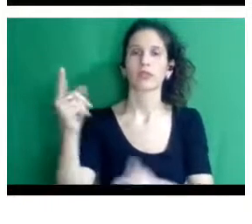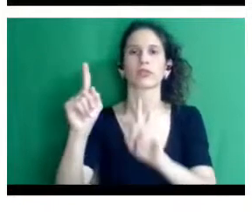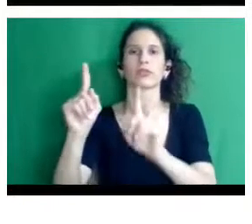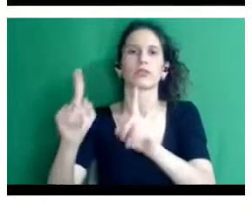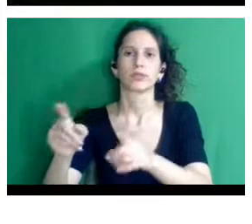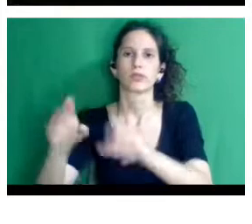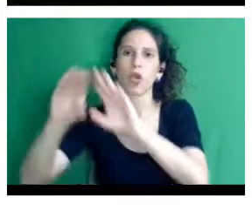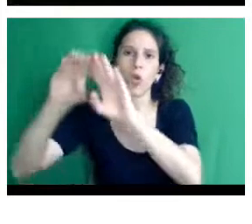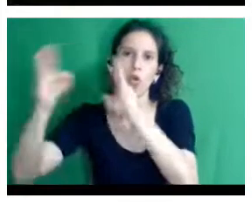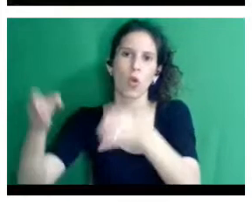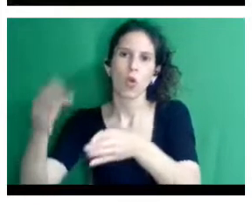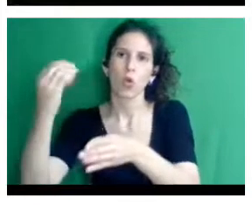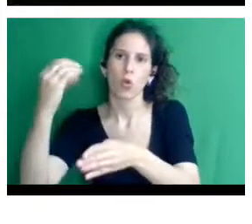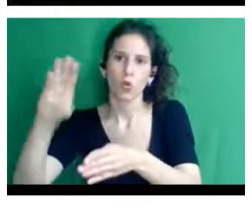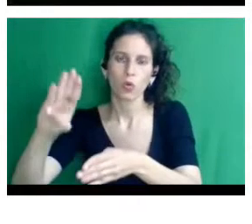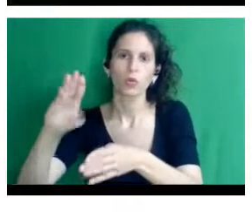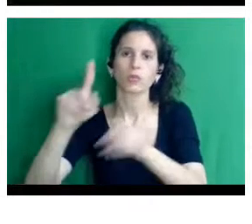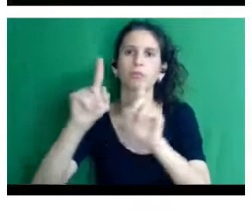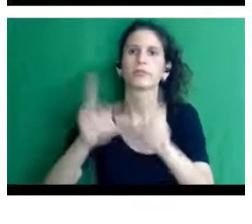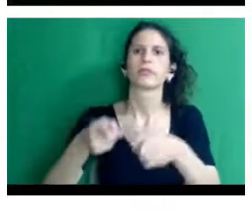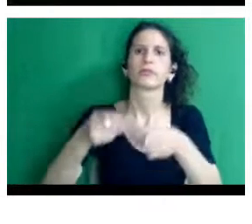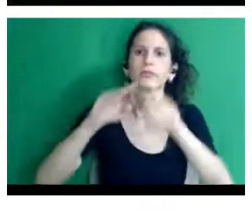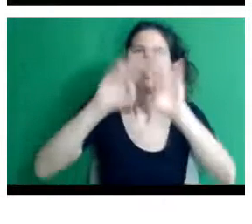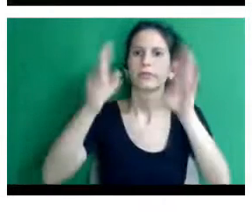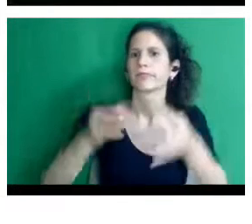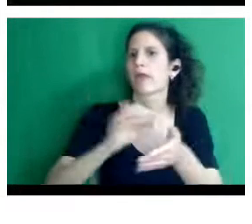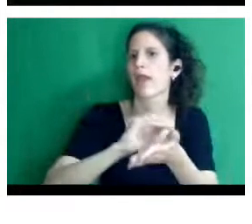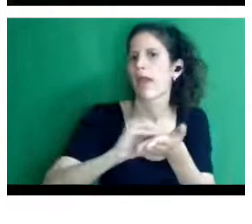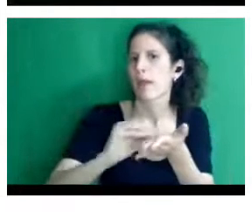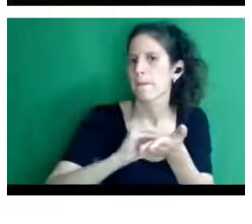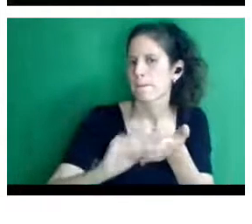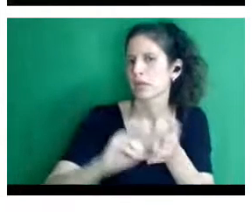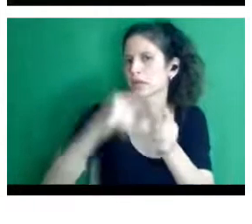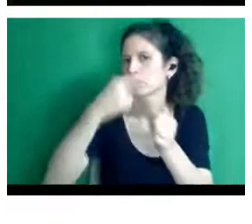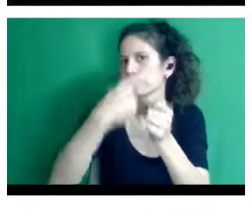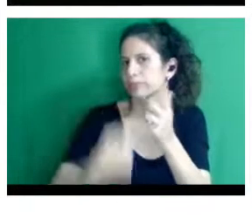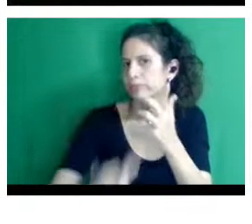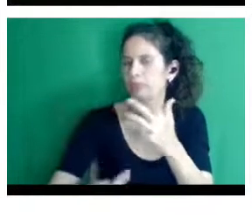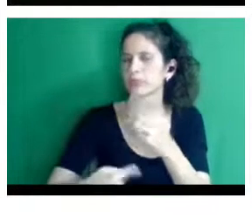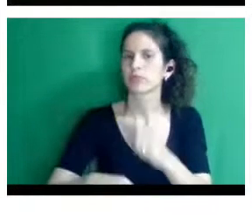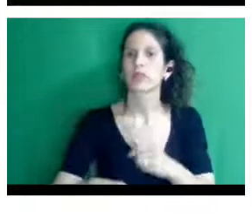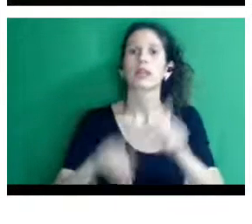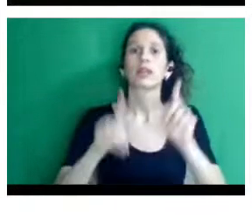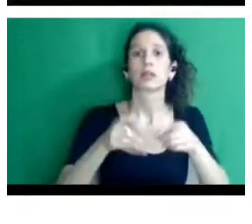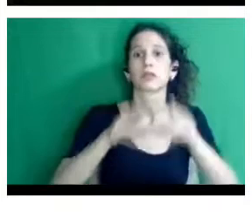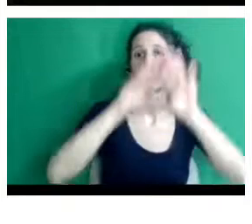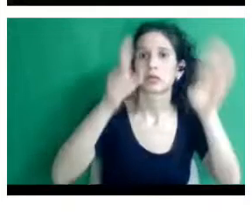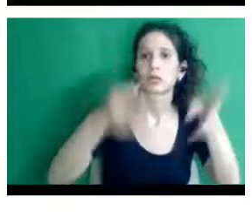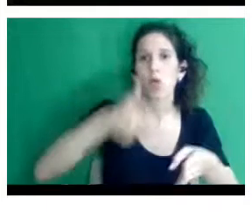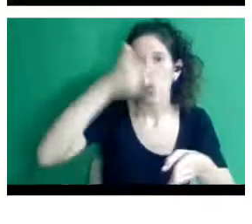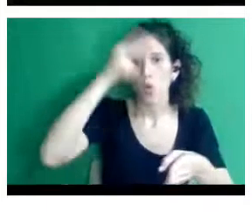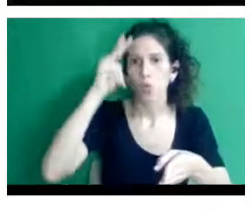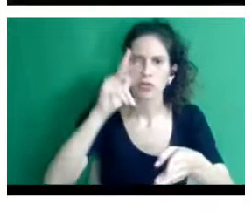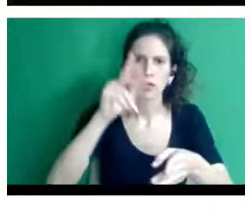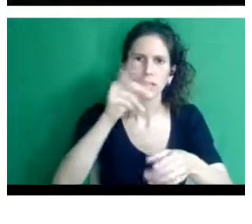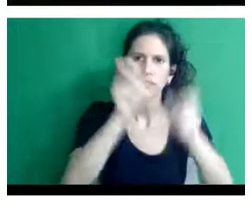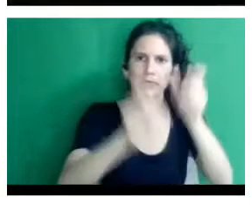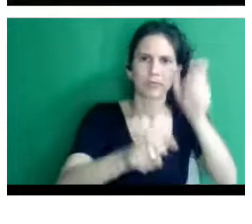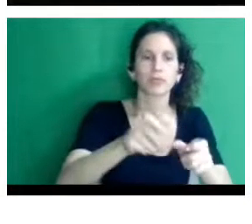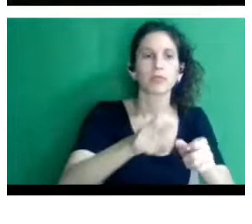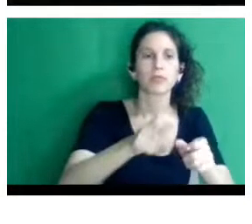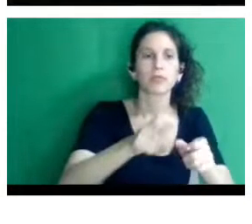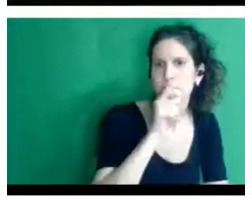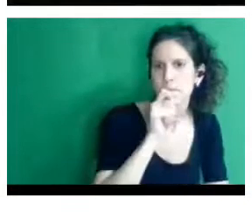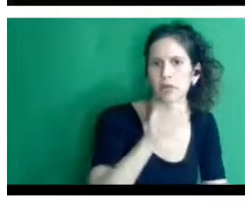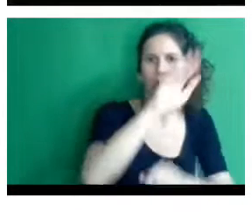facultades de ingeniería y arquitectura de las universidades, al gremio hotelero, al gremio transportador, a los periodistas, a